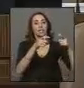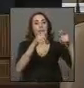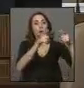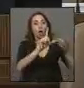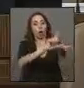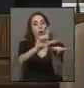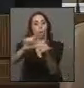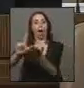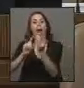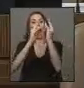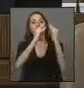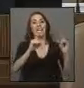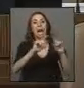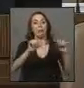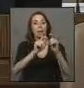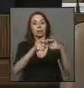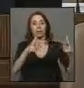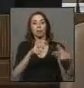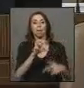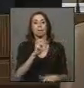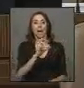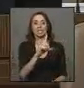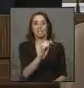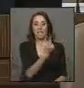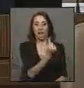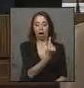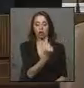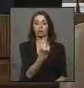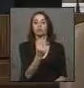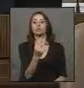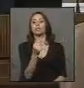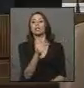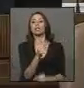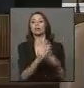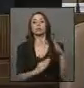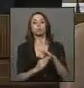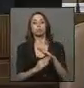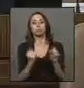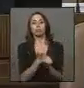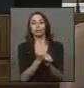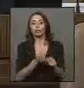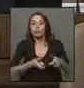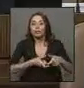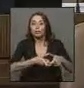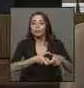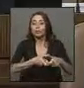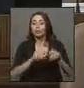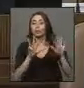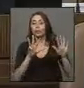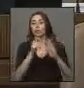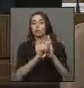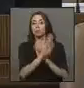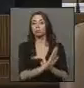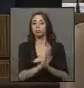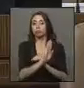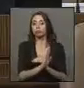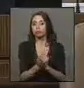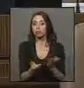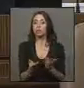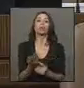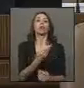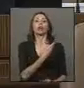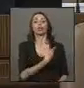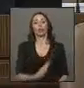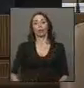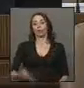que hay en Viña del Mar, la parcela 11, las obras se encuentran detenidas desde hace más de nueve meses. Hago presente que